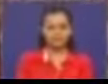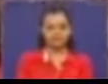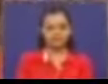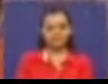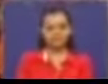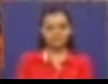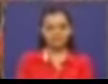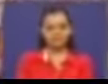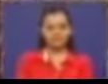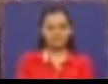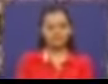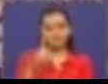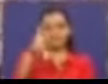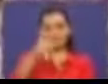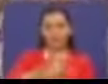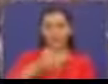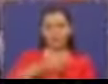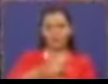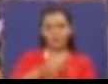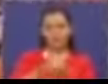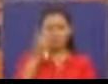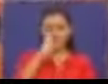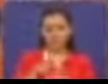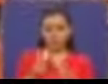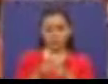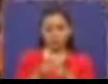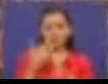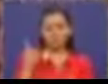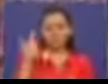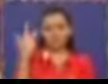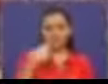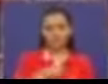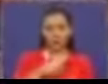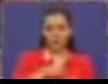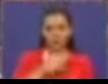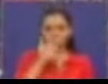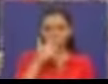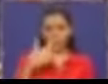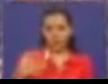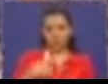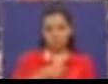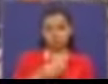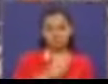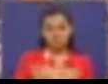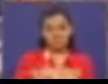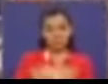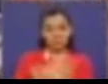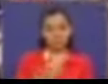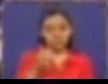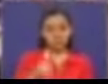cantar. Muy bien por Guatemala, un país muy pequeño y tiene 3 de oro. Felicitaciones. Bien.